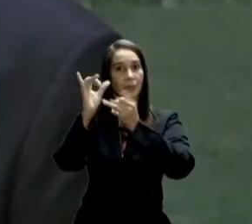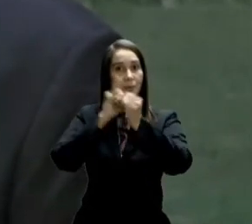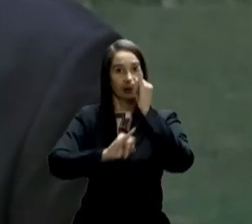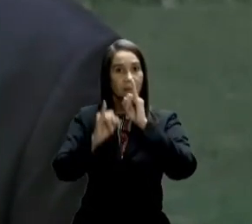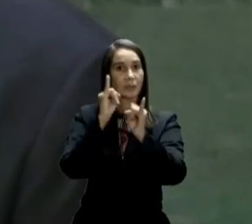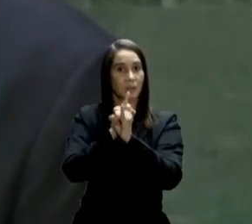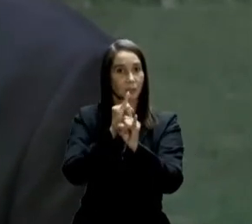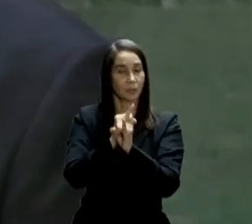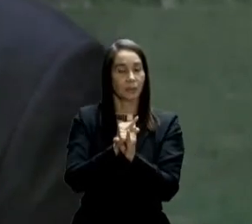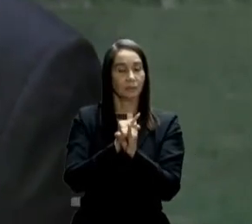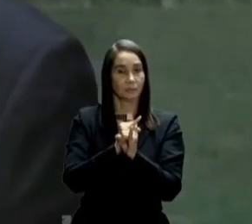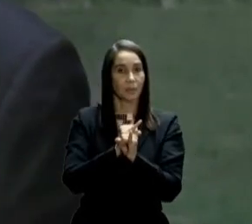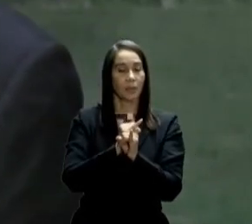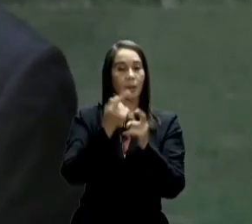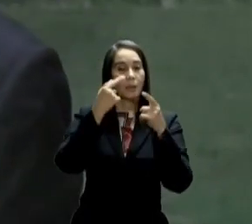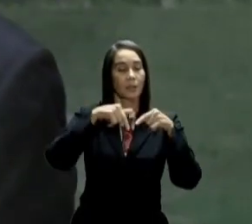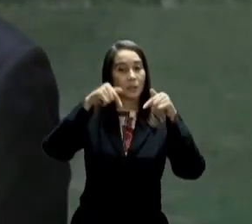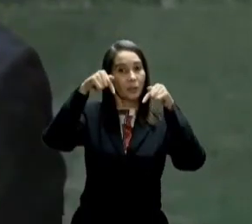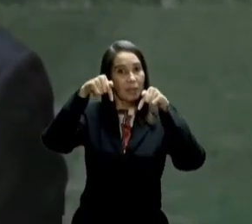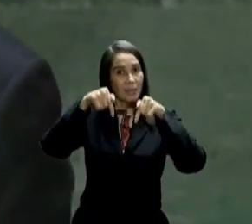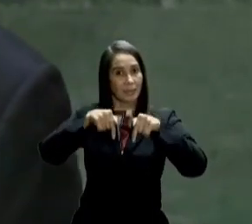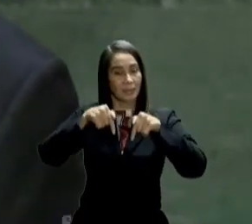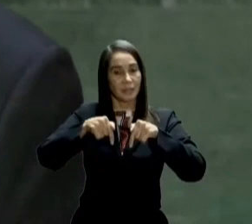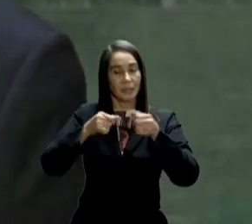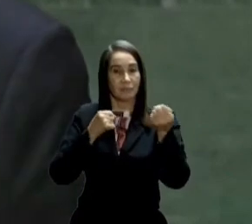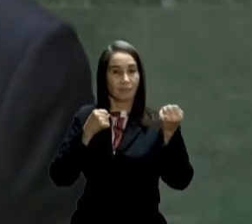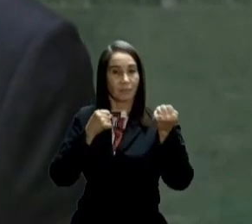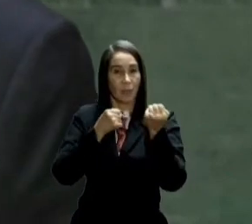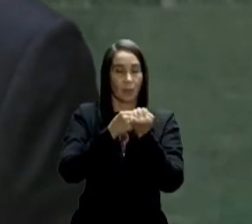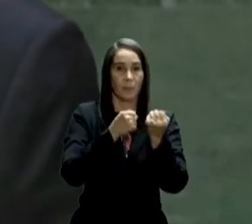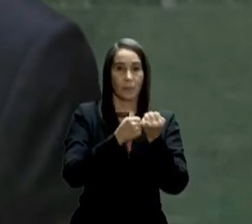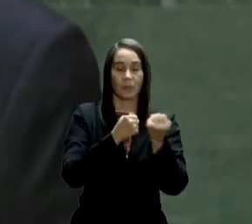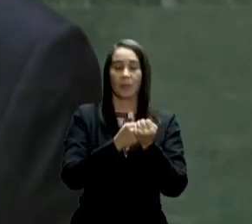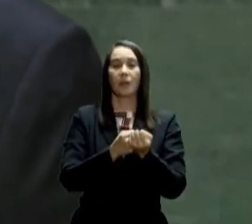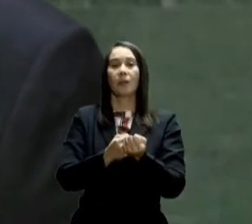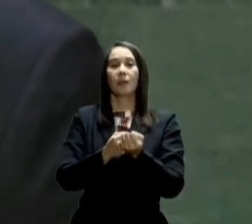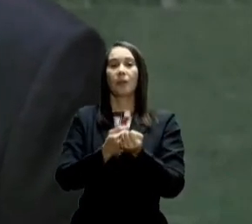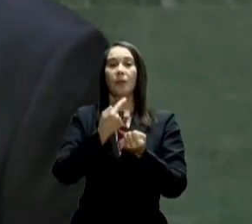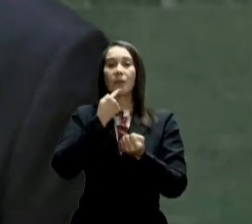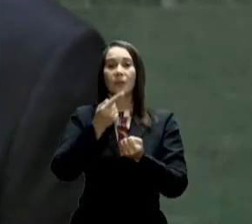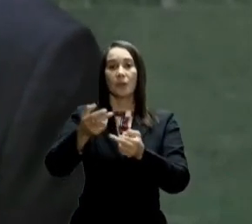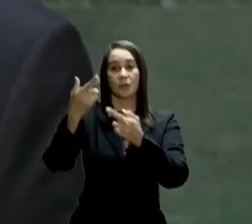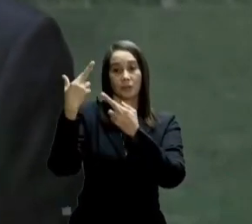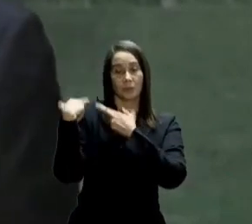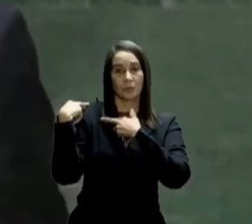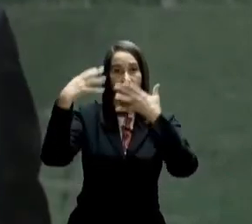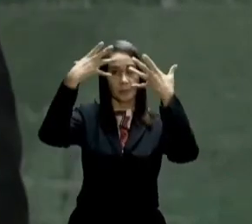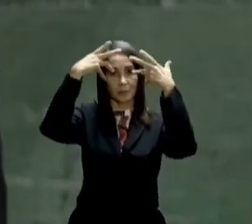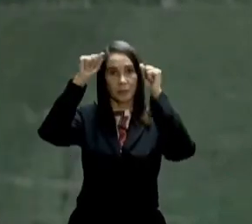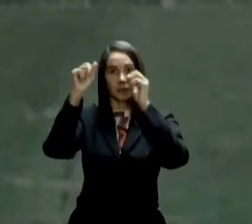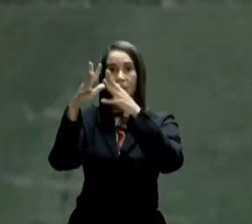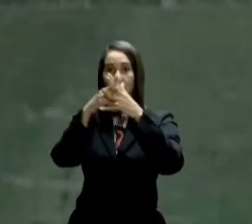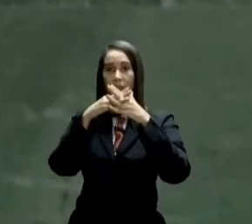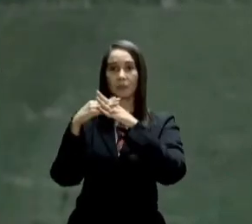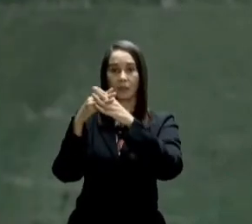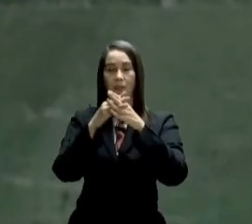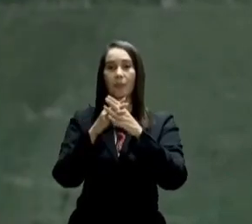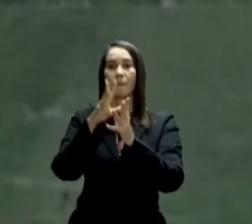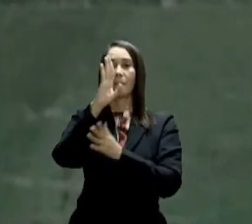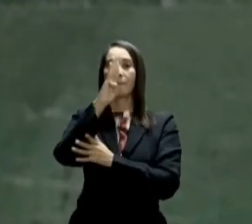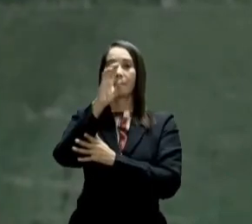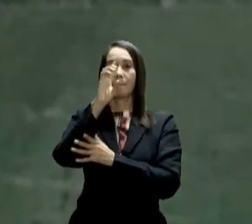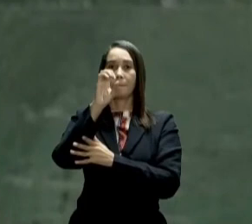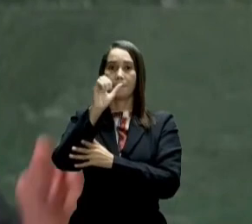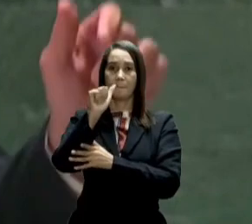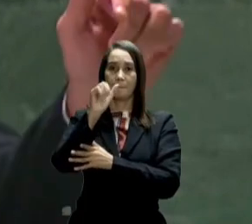internacional. Y por esta razón respaldamos firmemente la postura responsable del presidente de los Estados Unidos, Joe